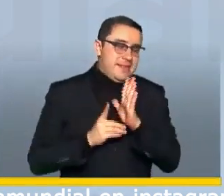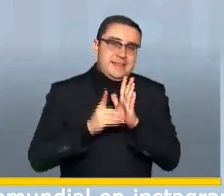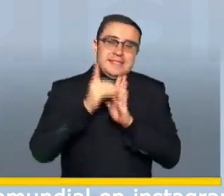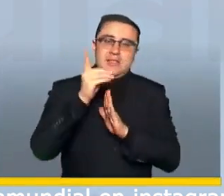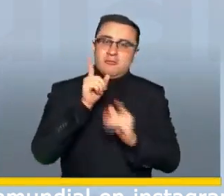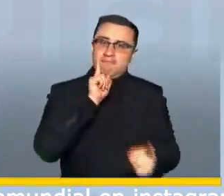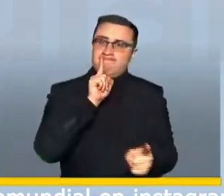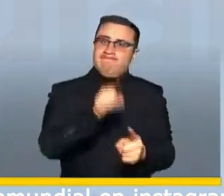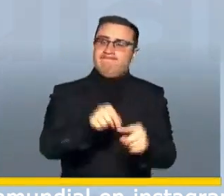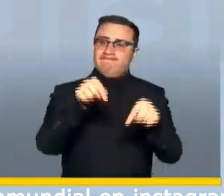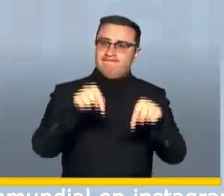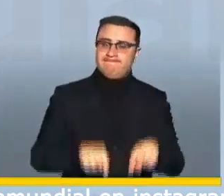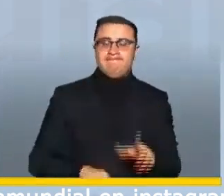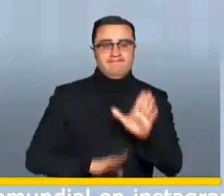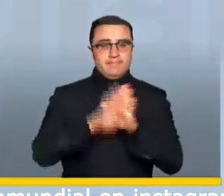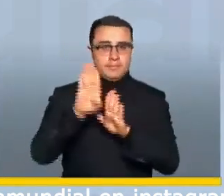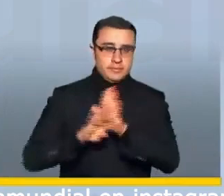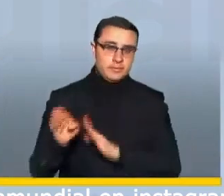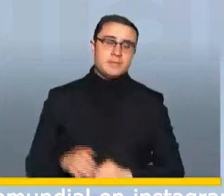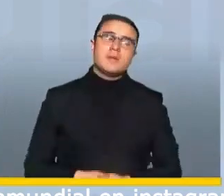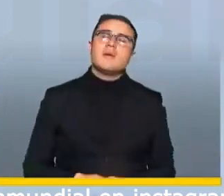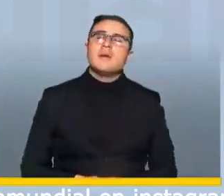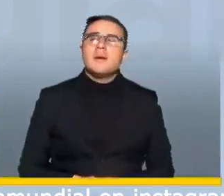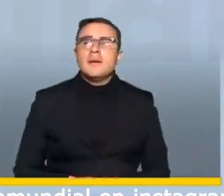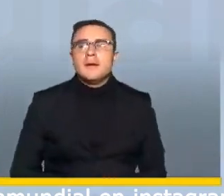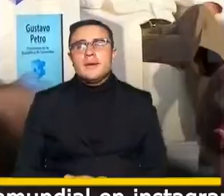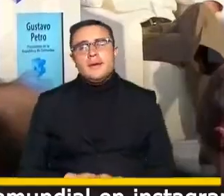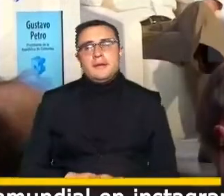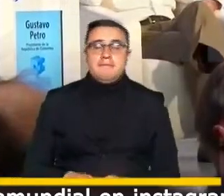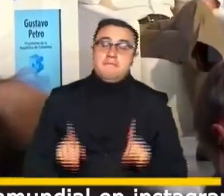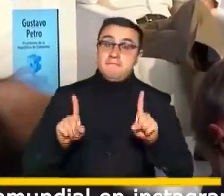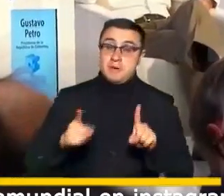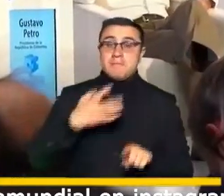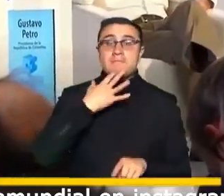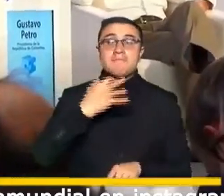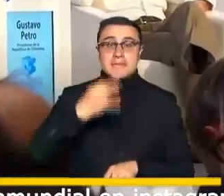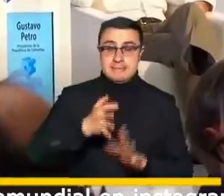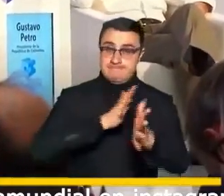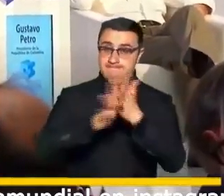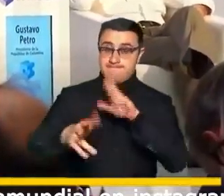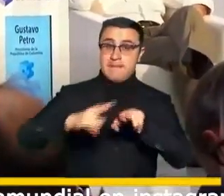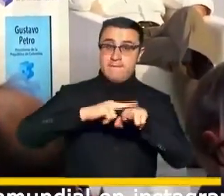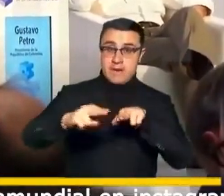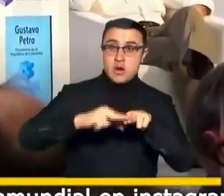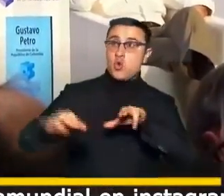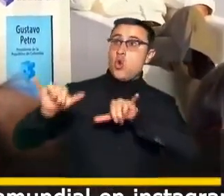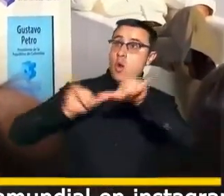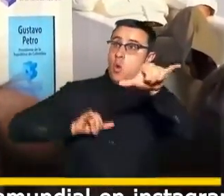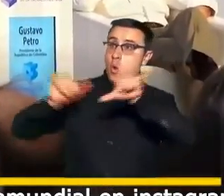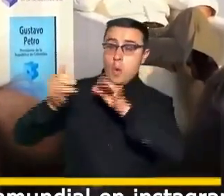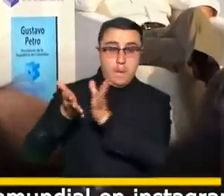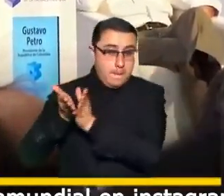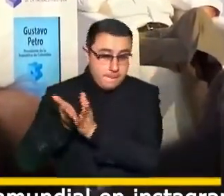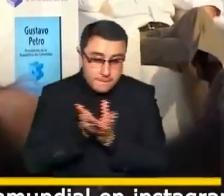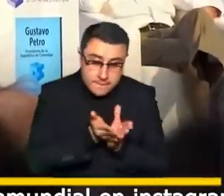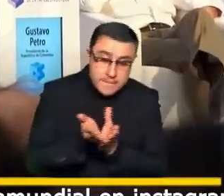aquí? Pero entonces, lo férreo, lo aéreo, lo